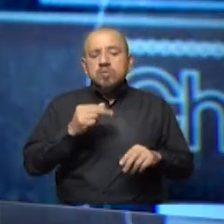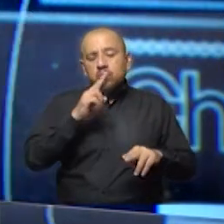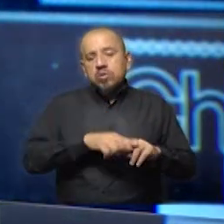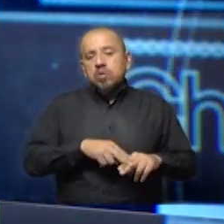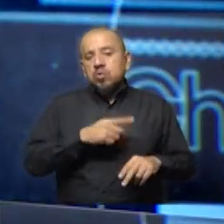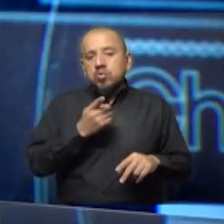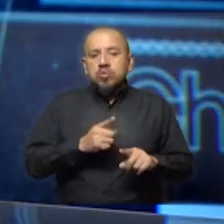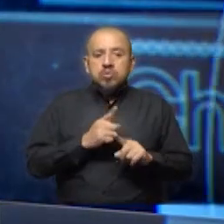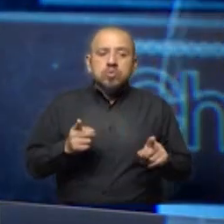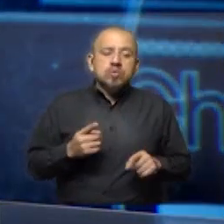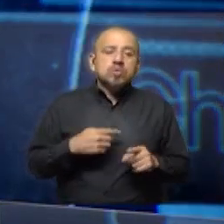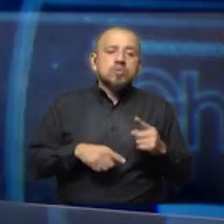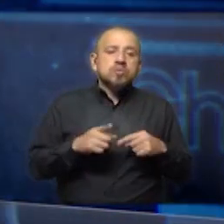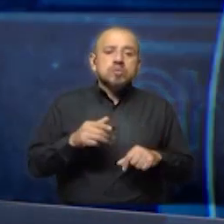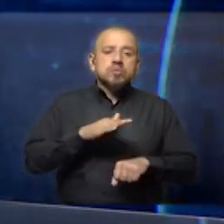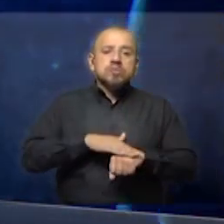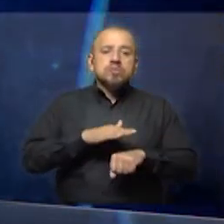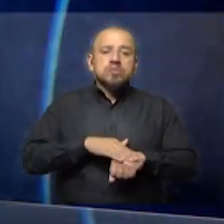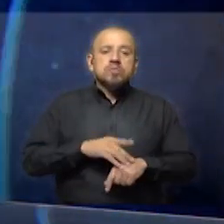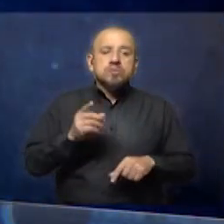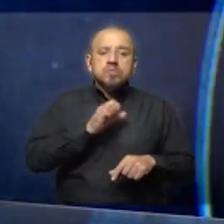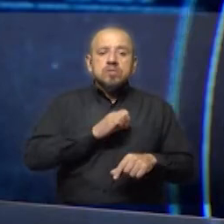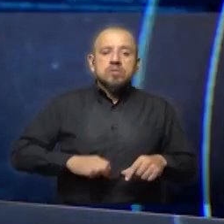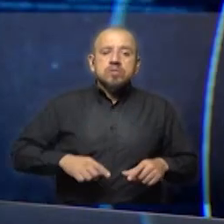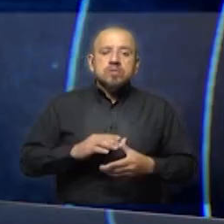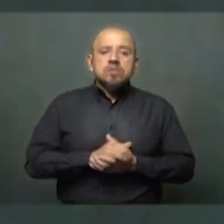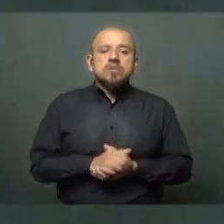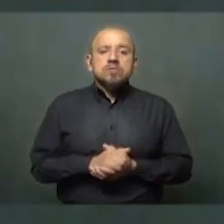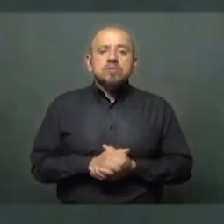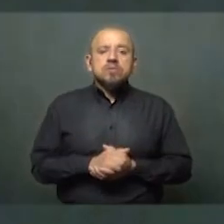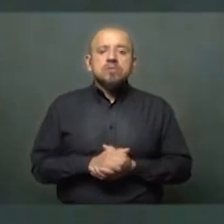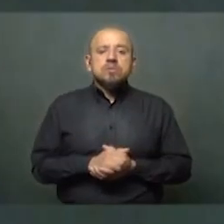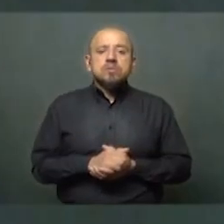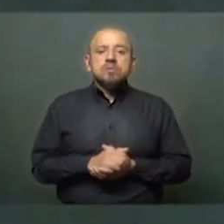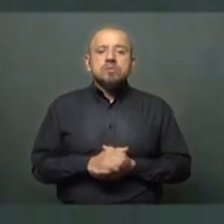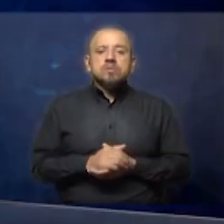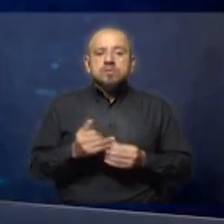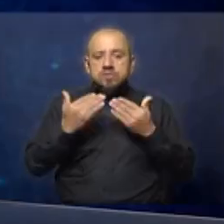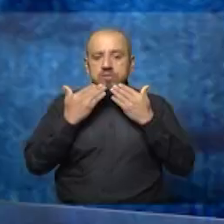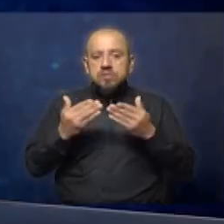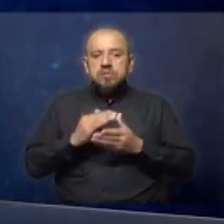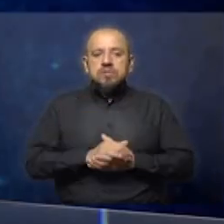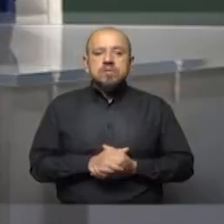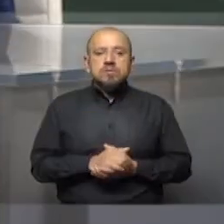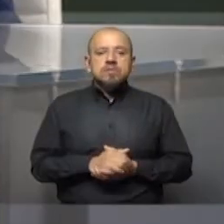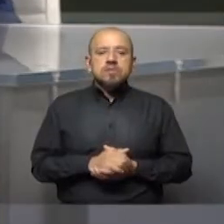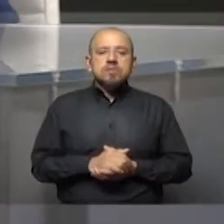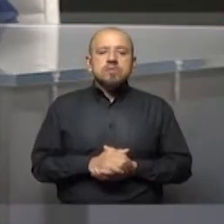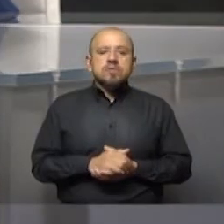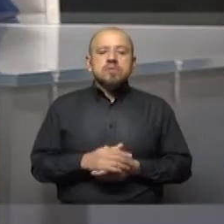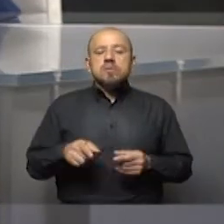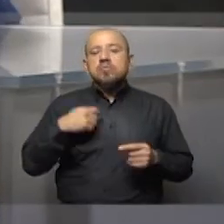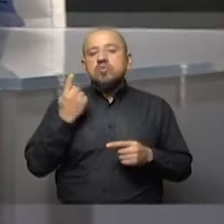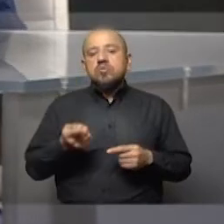no llegaron hasta hoy que es responsabilidad directa del Estado uruguayo clarísima Muchísimas gracias a ustedes en el próximo